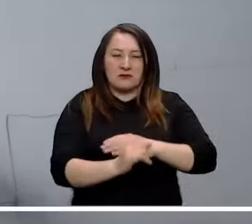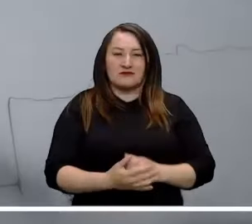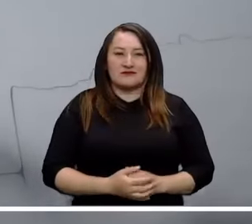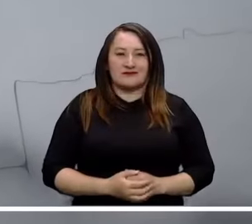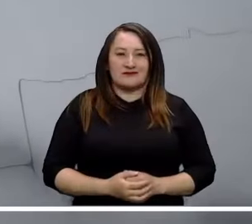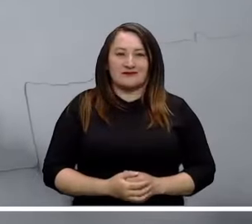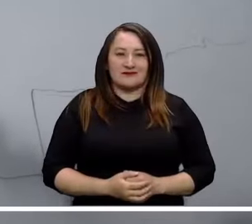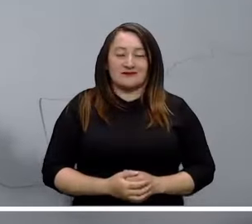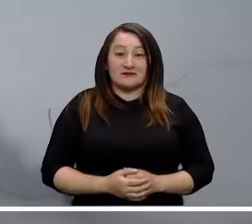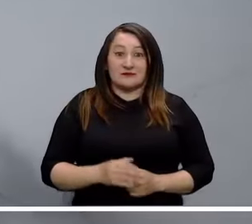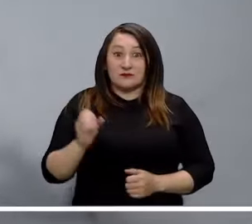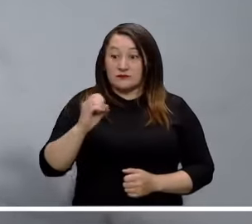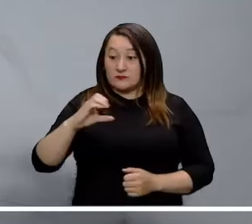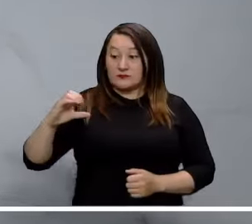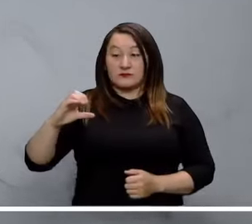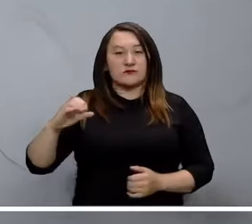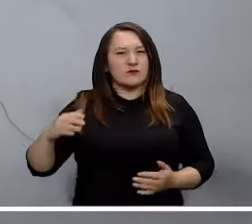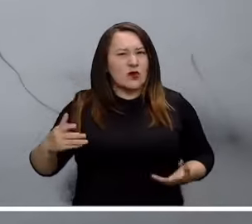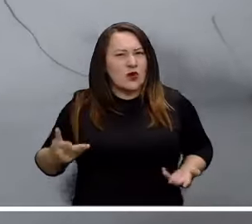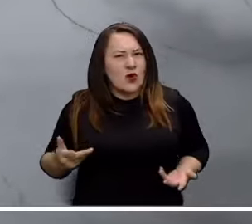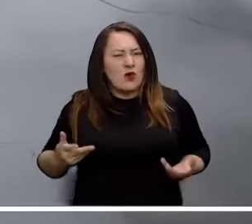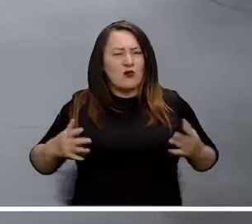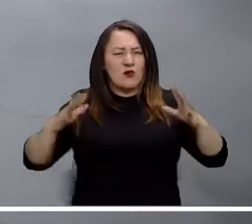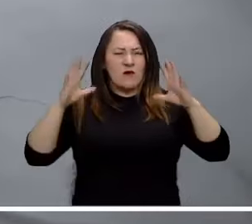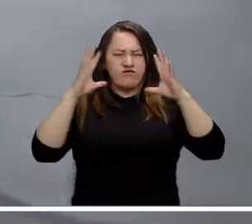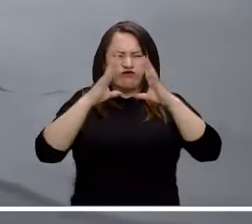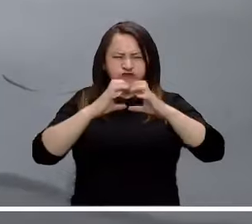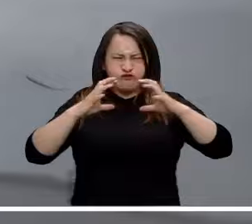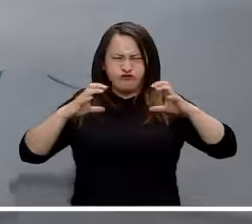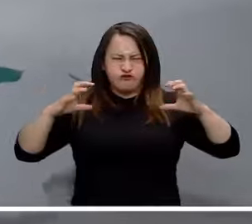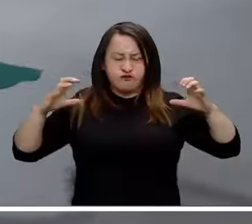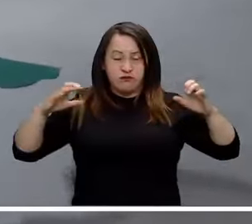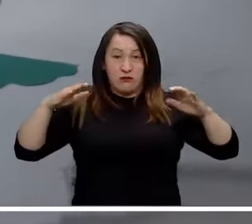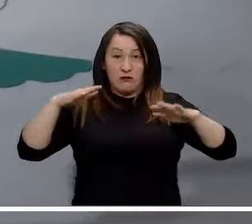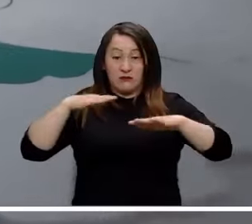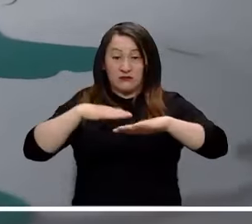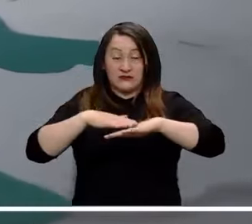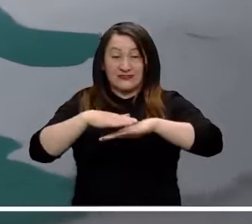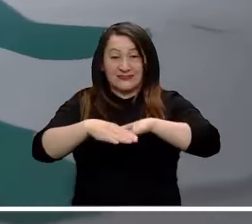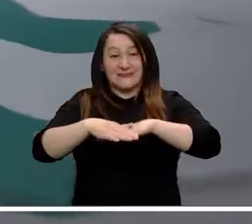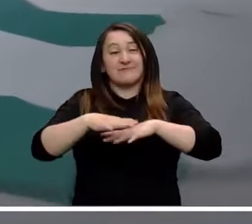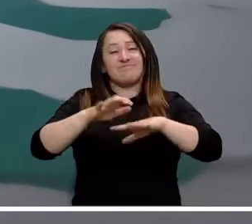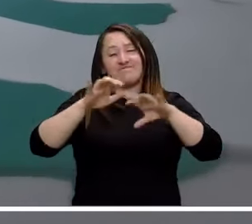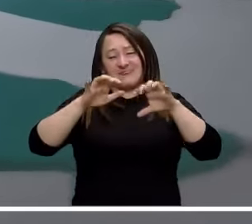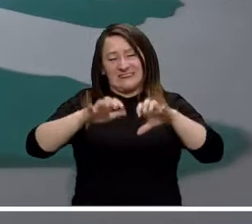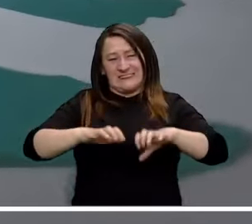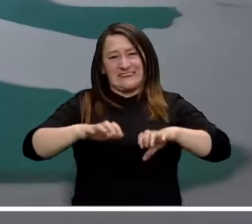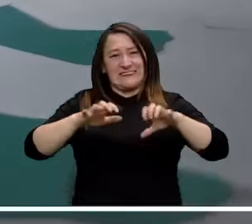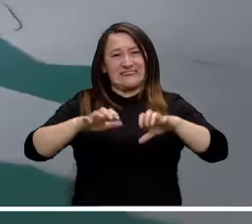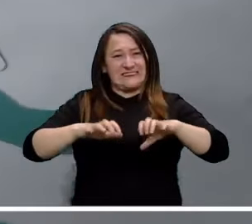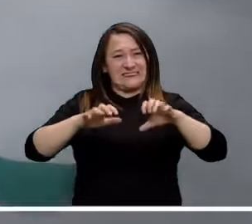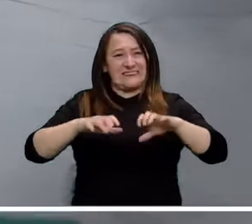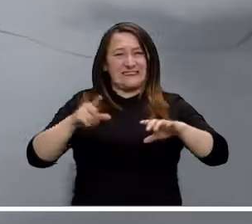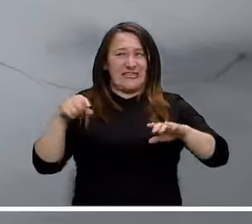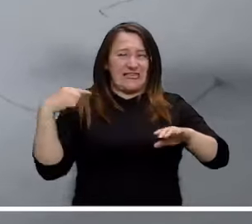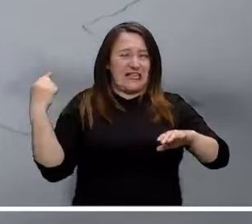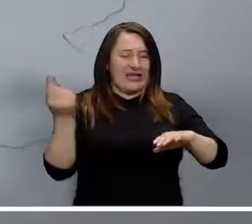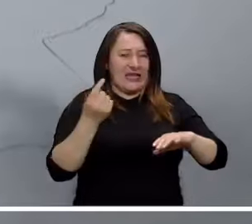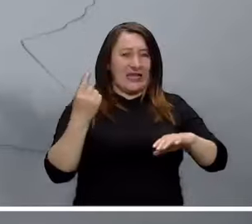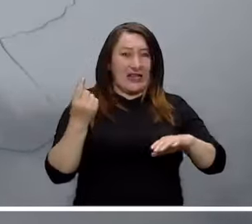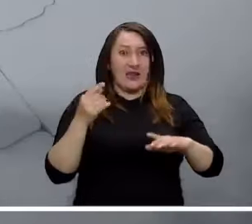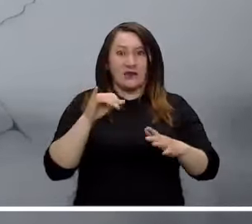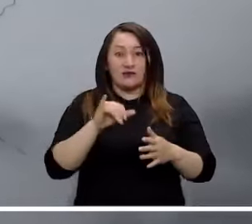Al occidente del país, los nubarrones que se ciernen sobre el territorio no permiten descartar varios chubascos